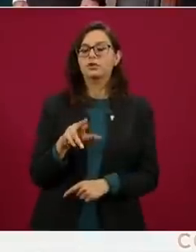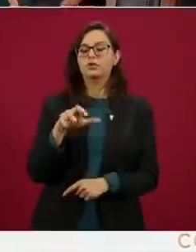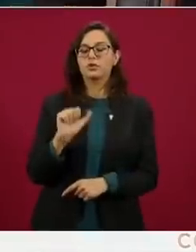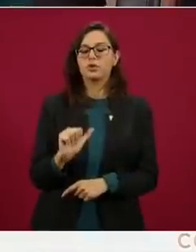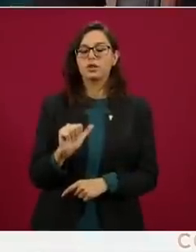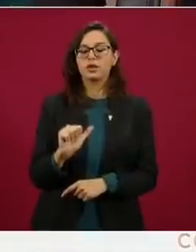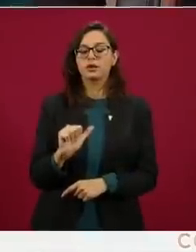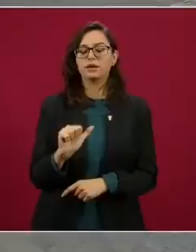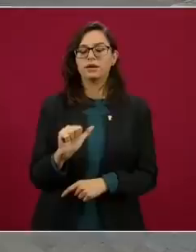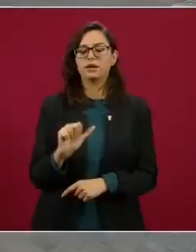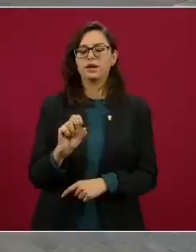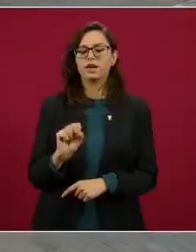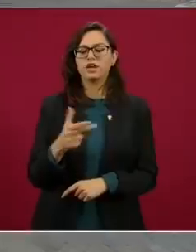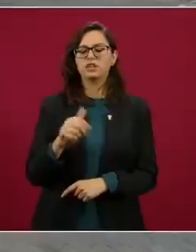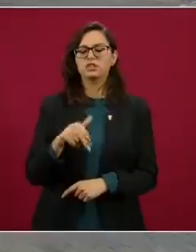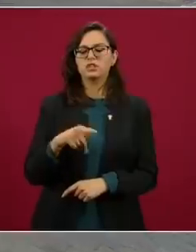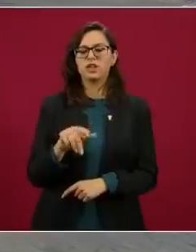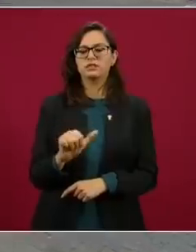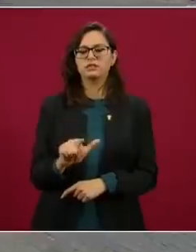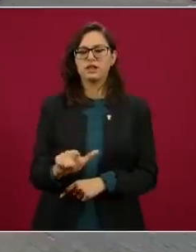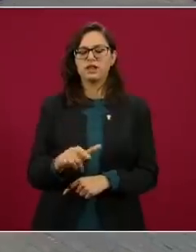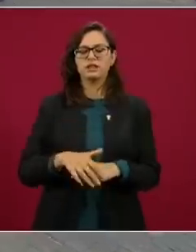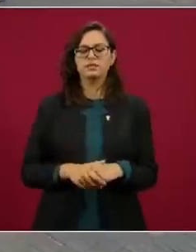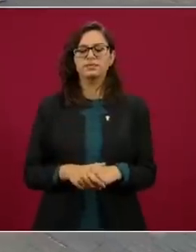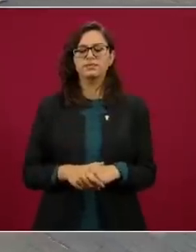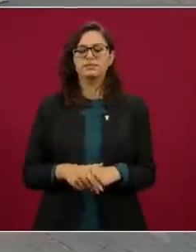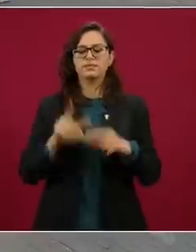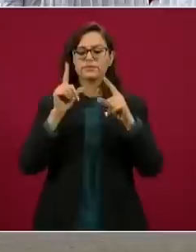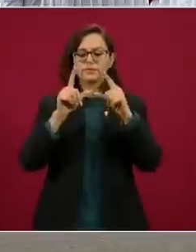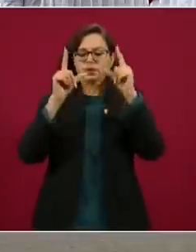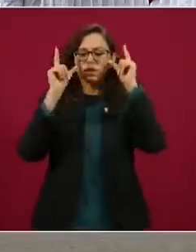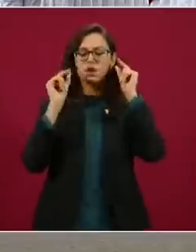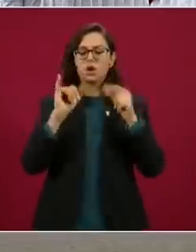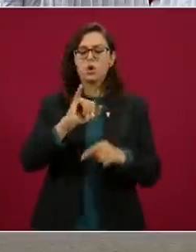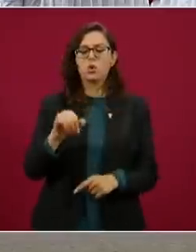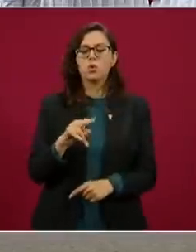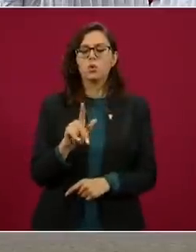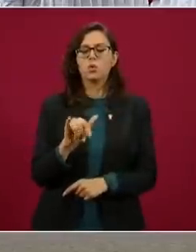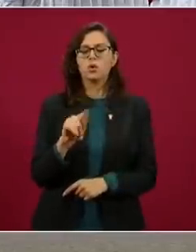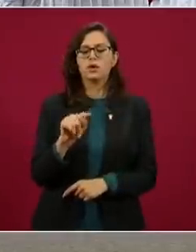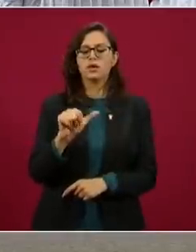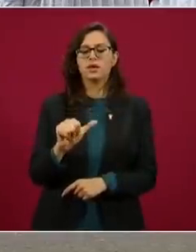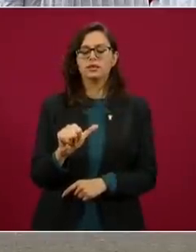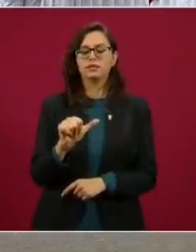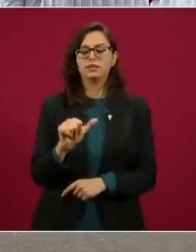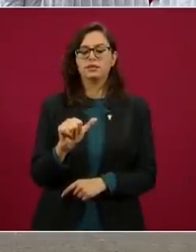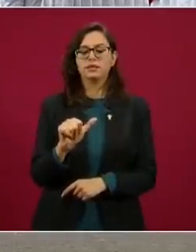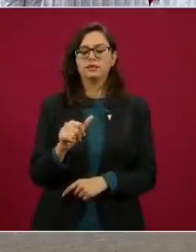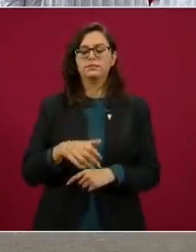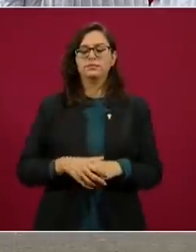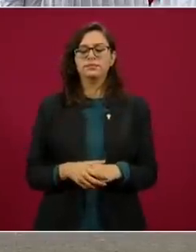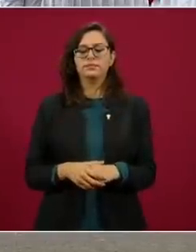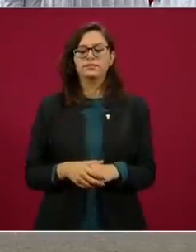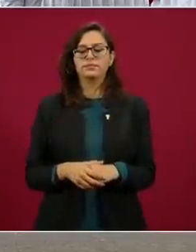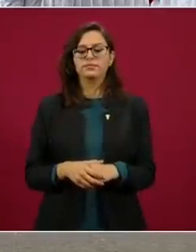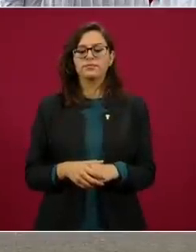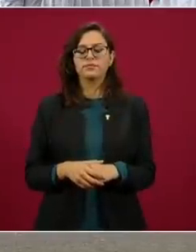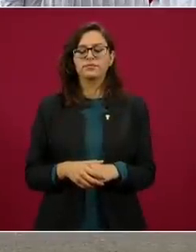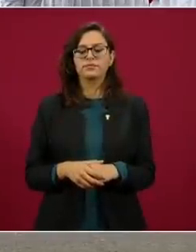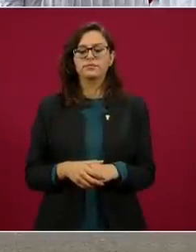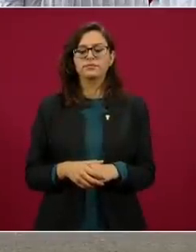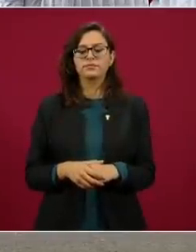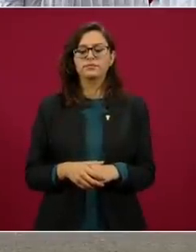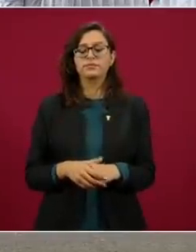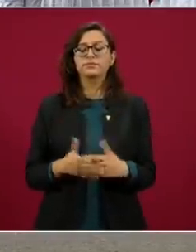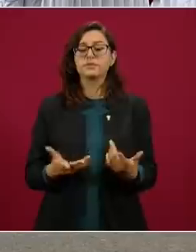cortés enfermera chule erenia seseña leal de la secretaría de la